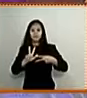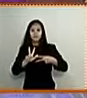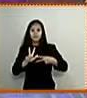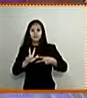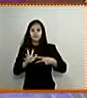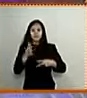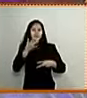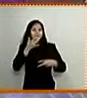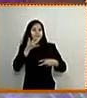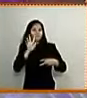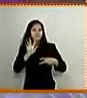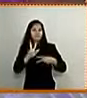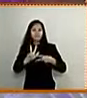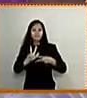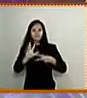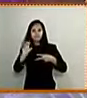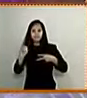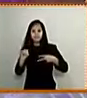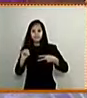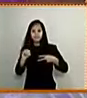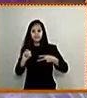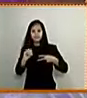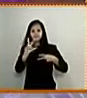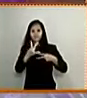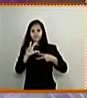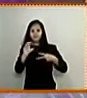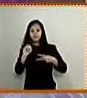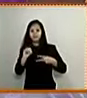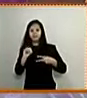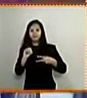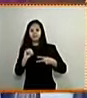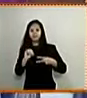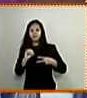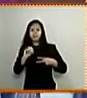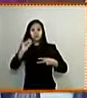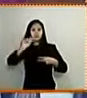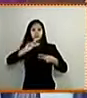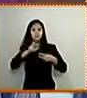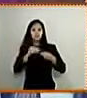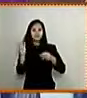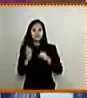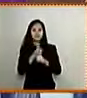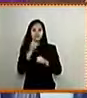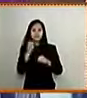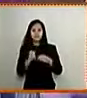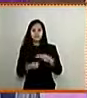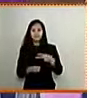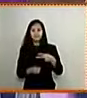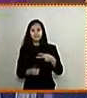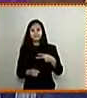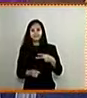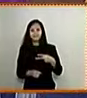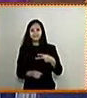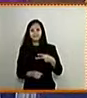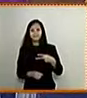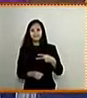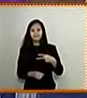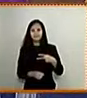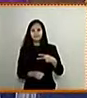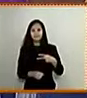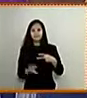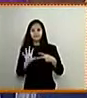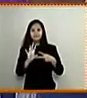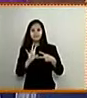Mucha suerte. Y este es el 0, primer número premiado, 30. Recibimos el segundo número con su primer dígito,